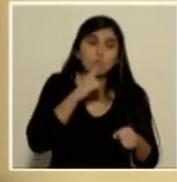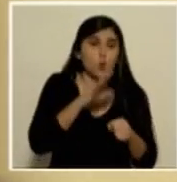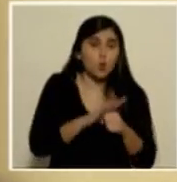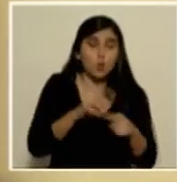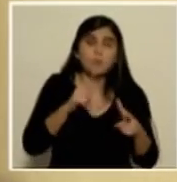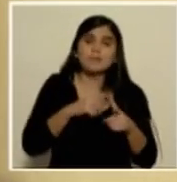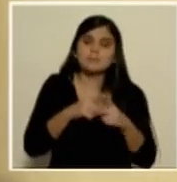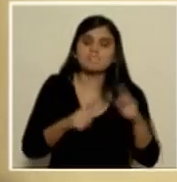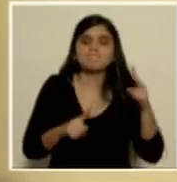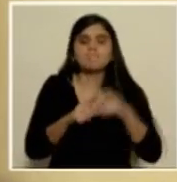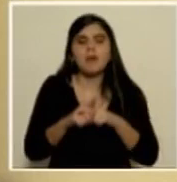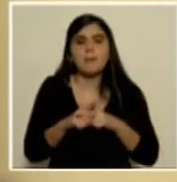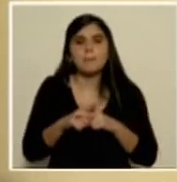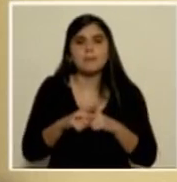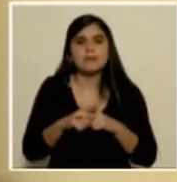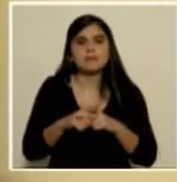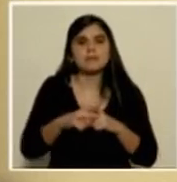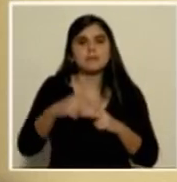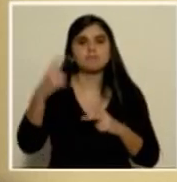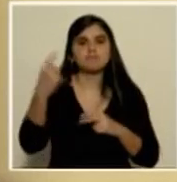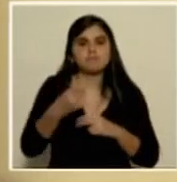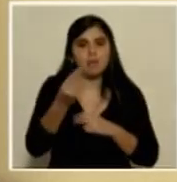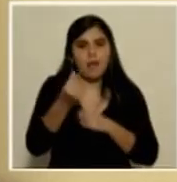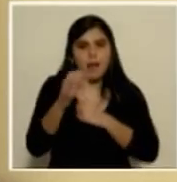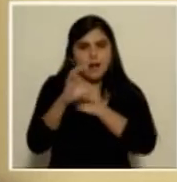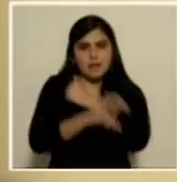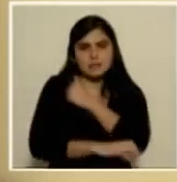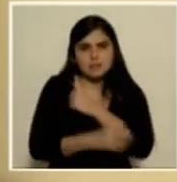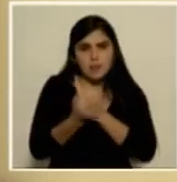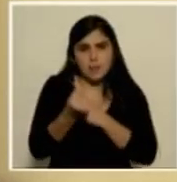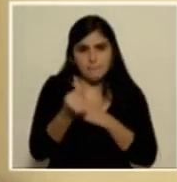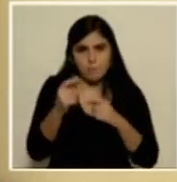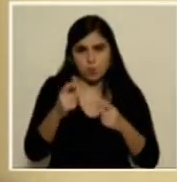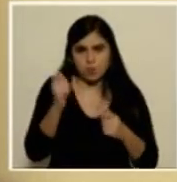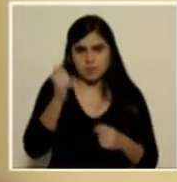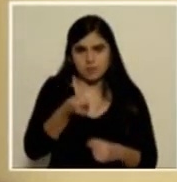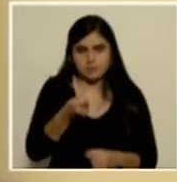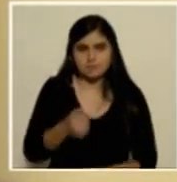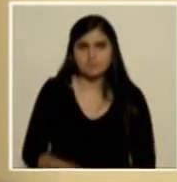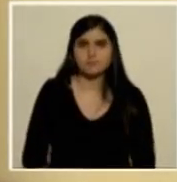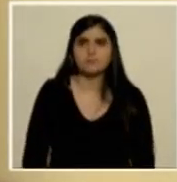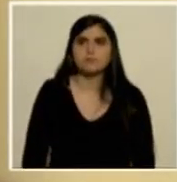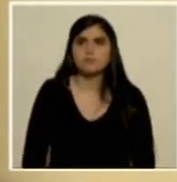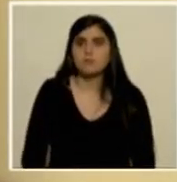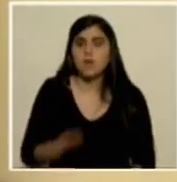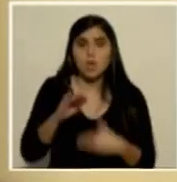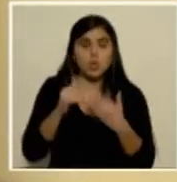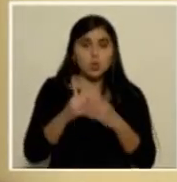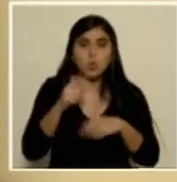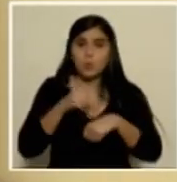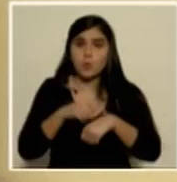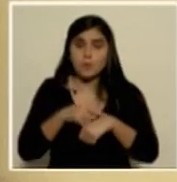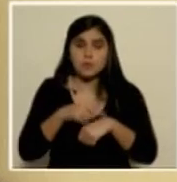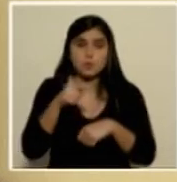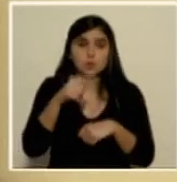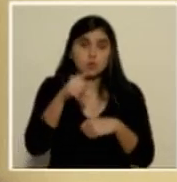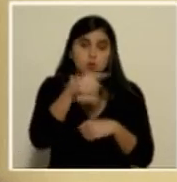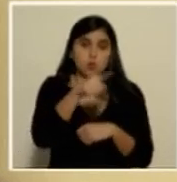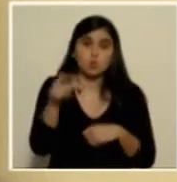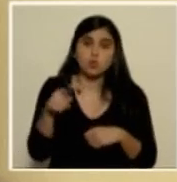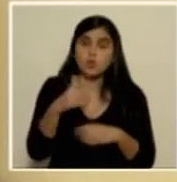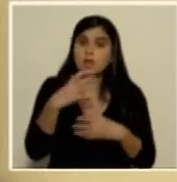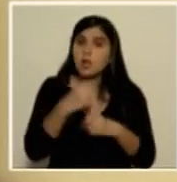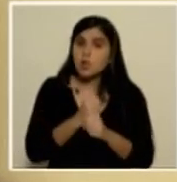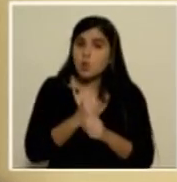de las placas. Con respecto a las actividades físicas individuales, pues se mantienen, en todo momento hemos dicho, si usted lo hace individual, no hay